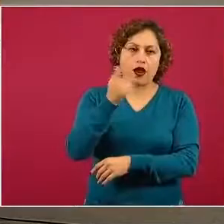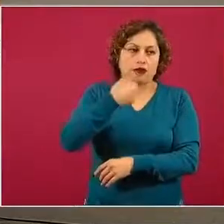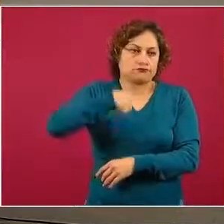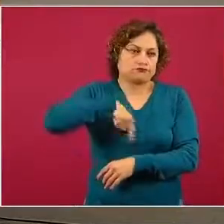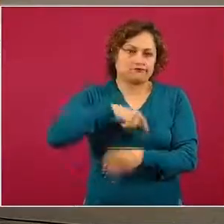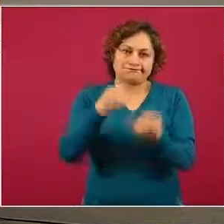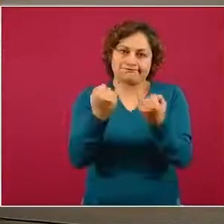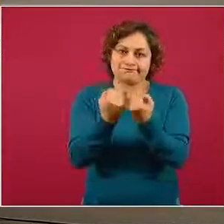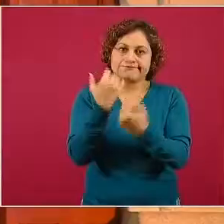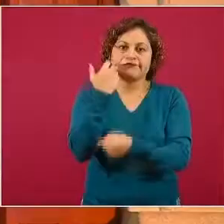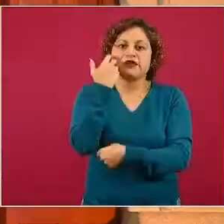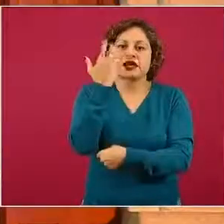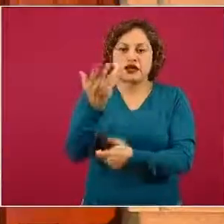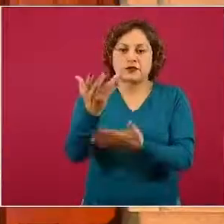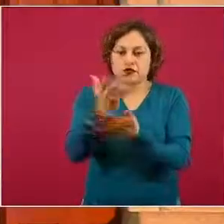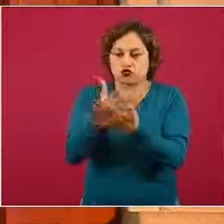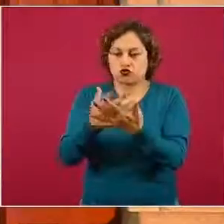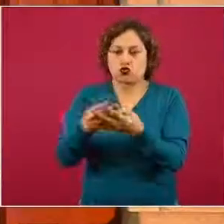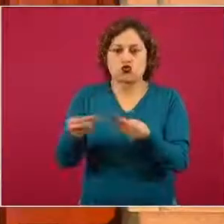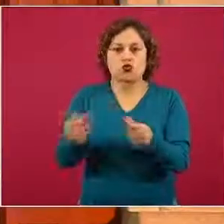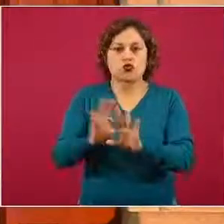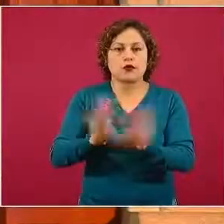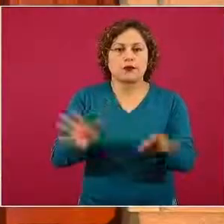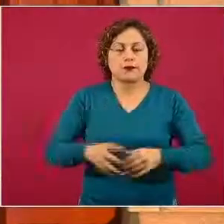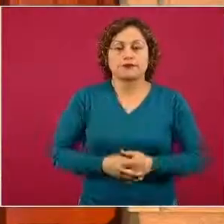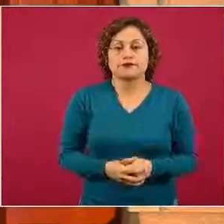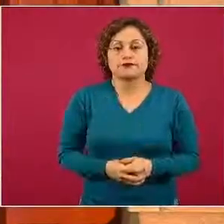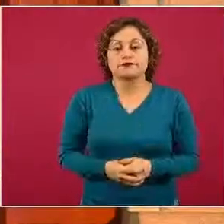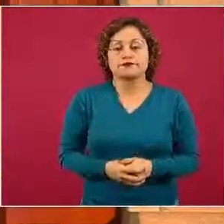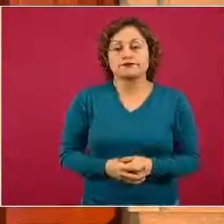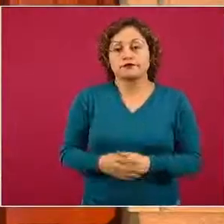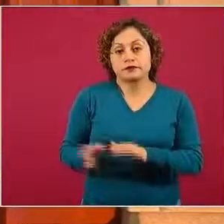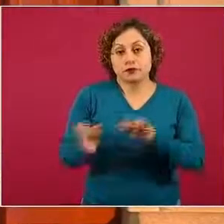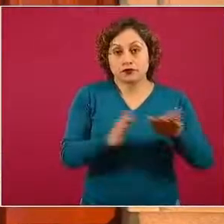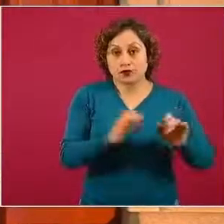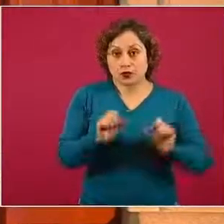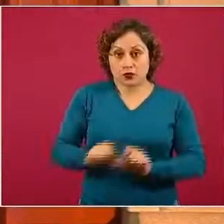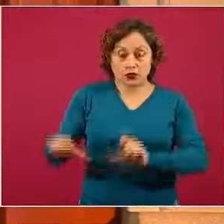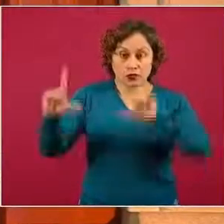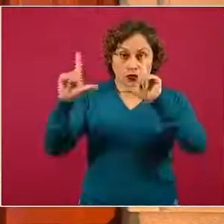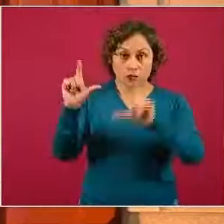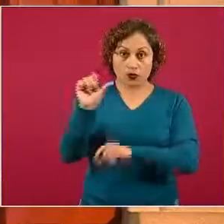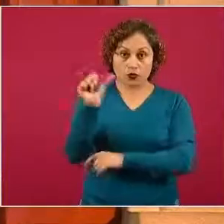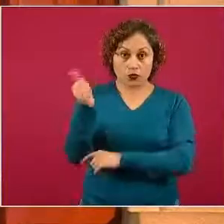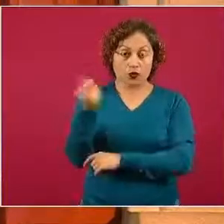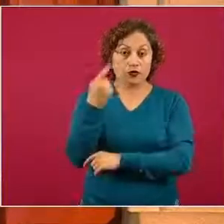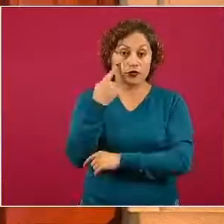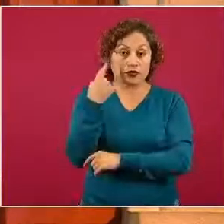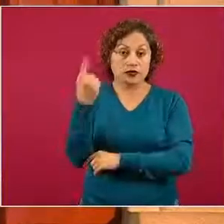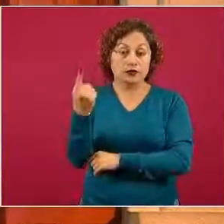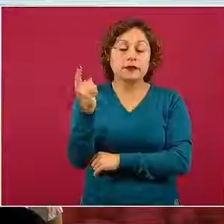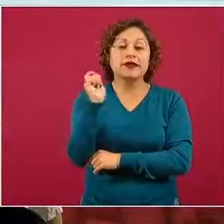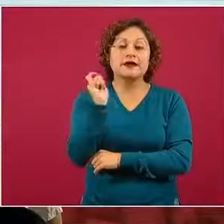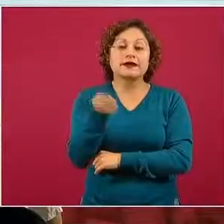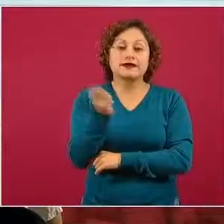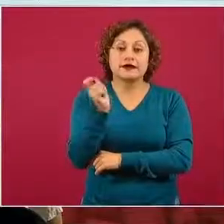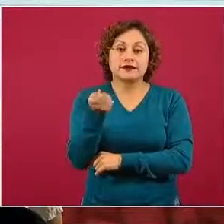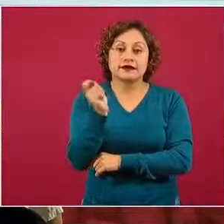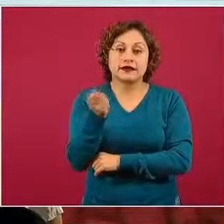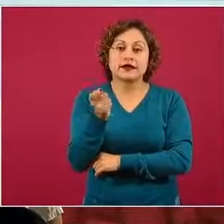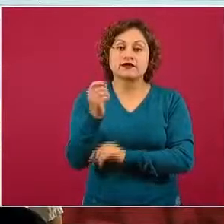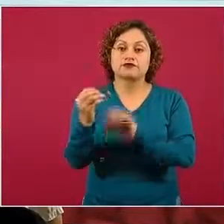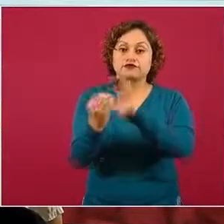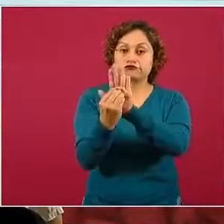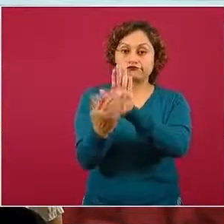que es el egreso por mejoría. Si vemos la siguiente diapositiva, precisamente actualizamos y enfocamos